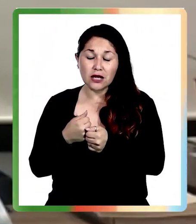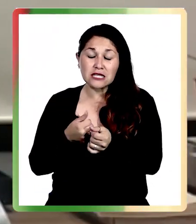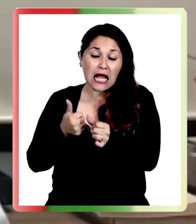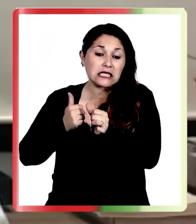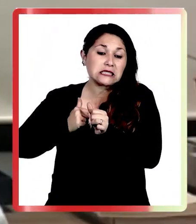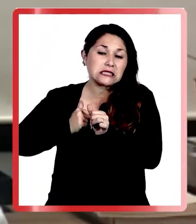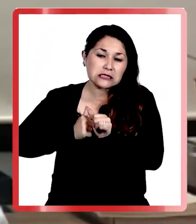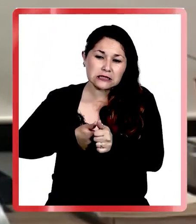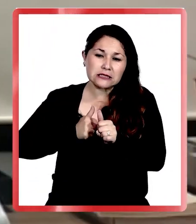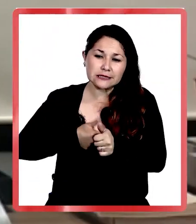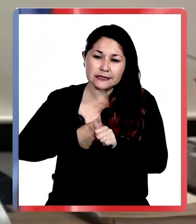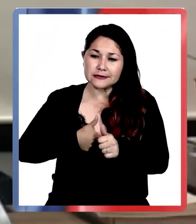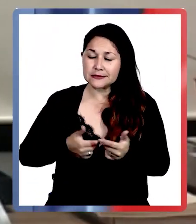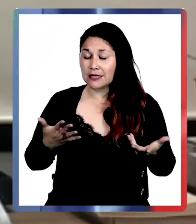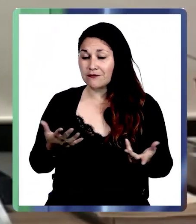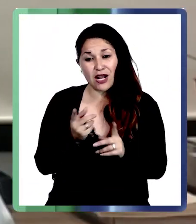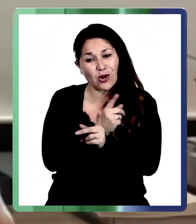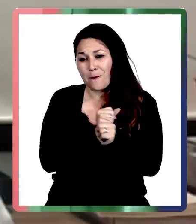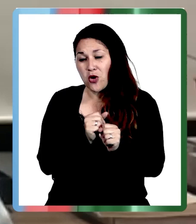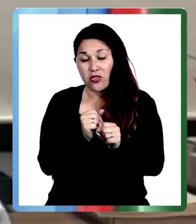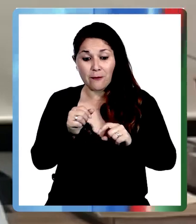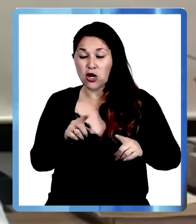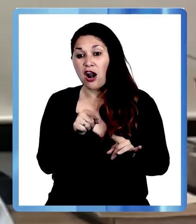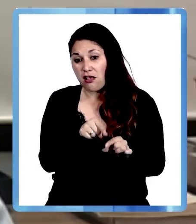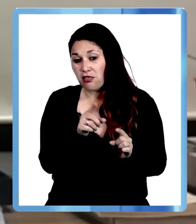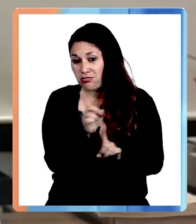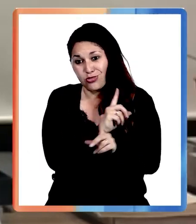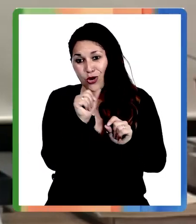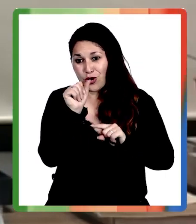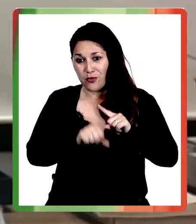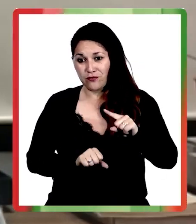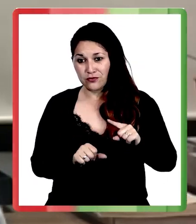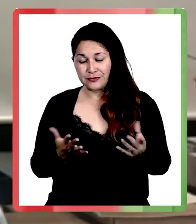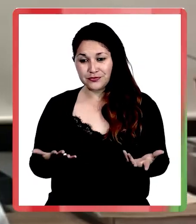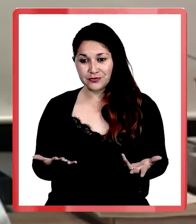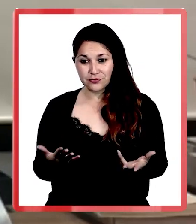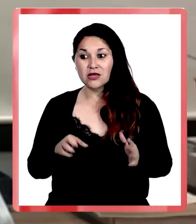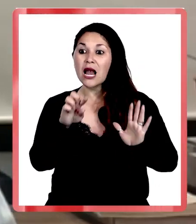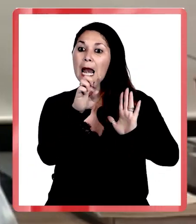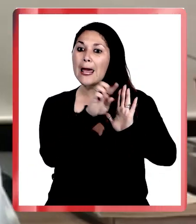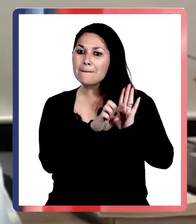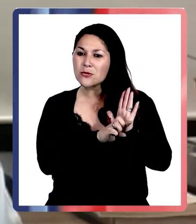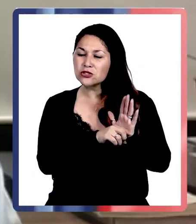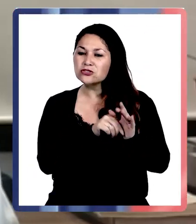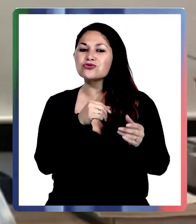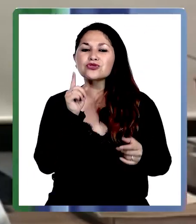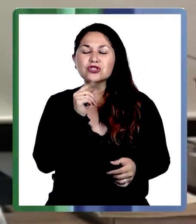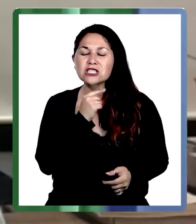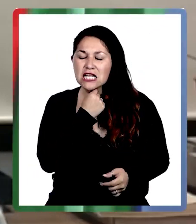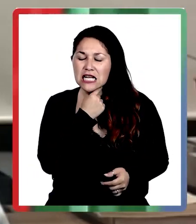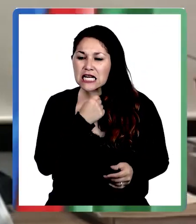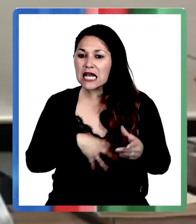aprobara y desgraciadamente no se aprobó. Ahora, uno de los proyectos se quiere incorporar, que es el plan de salud